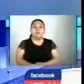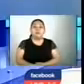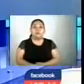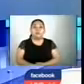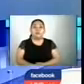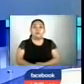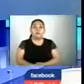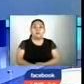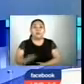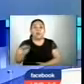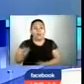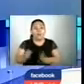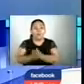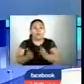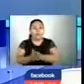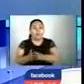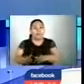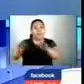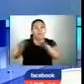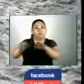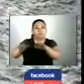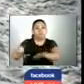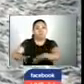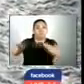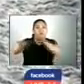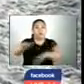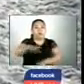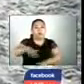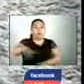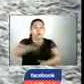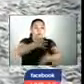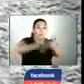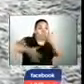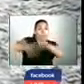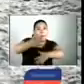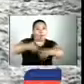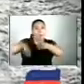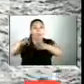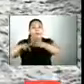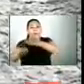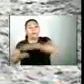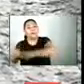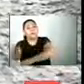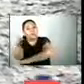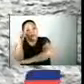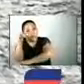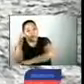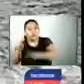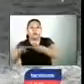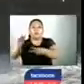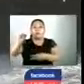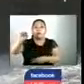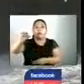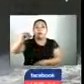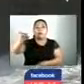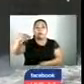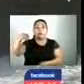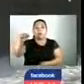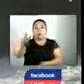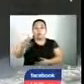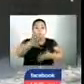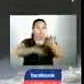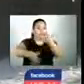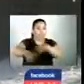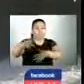Y hablando de estragos, inundaciones se han registrado en zonas como las playas El Mahagual y el Puerto de la Libertad, producto de las mareas vivas en la franja